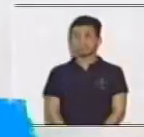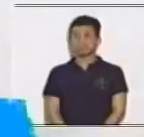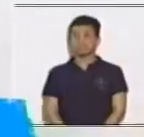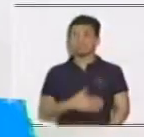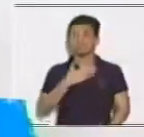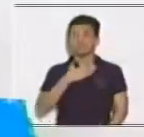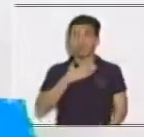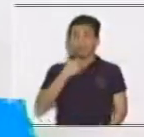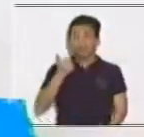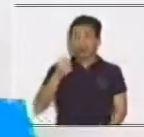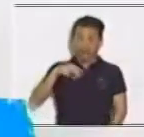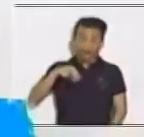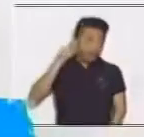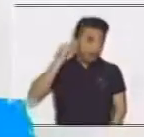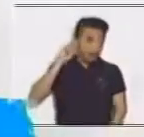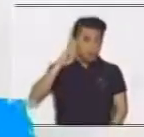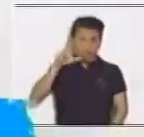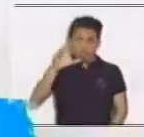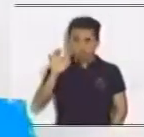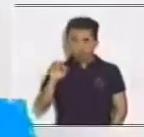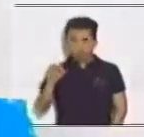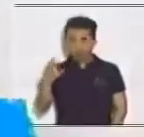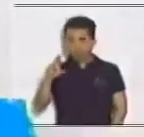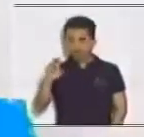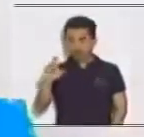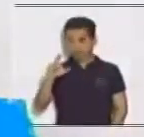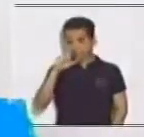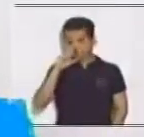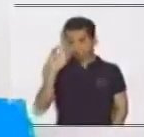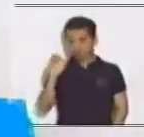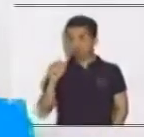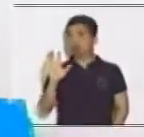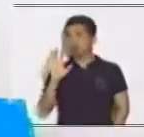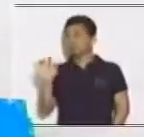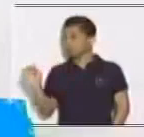recto. Pero aquí no.